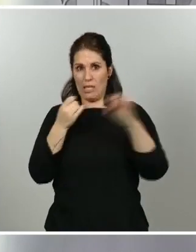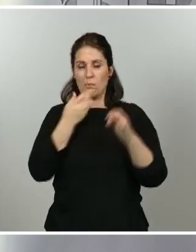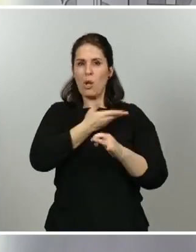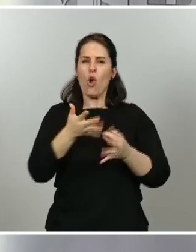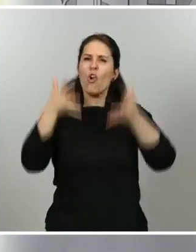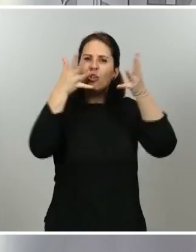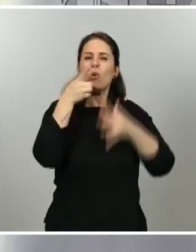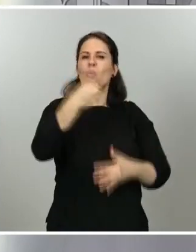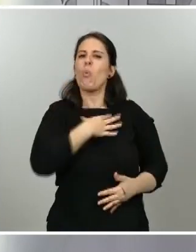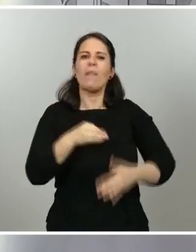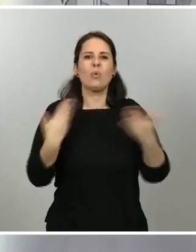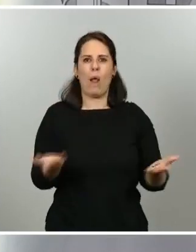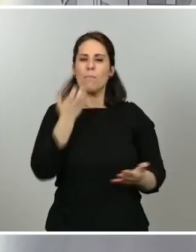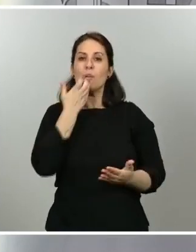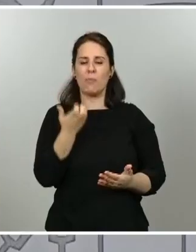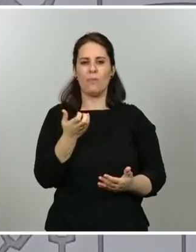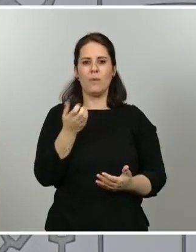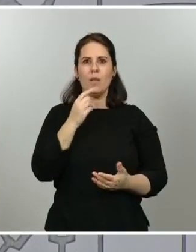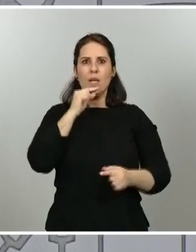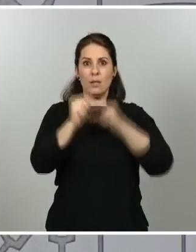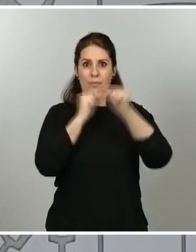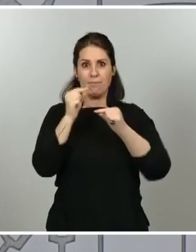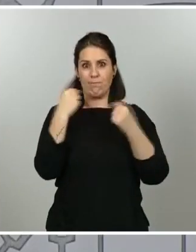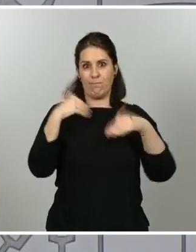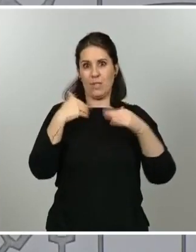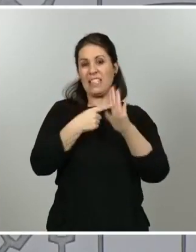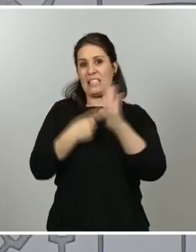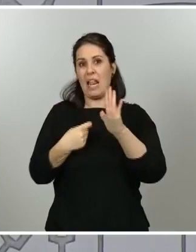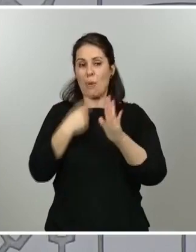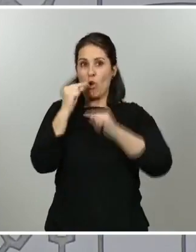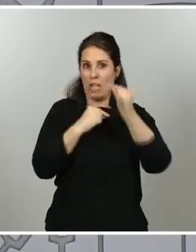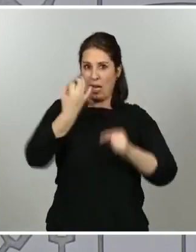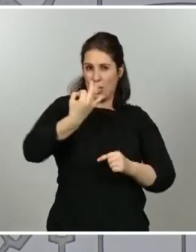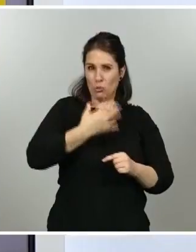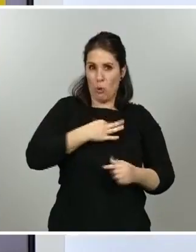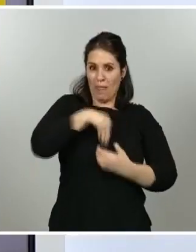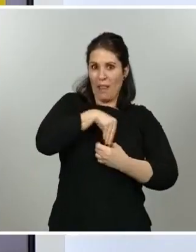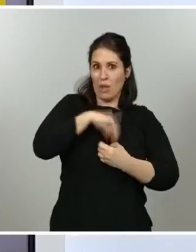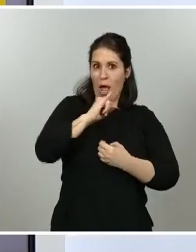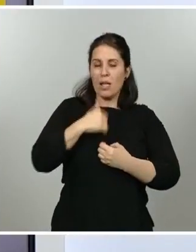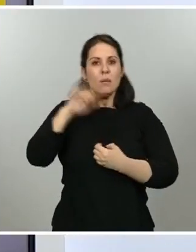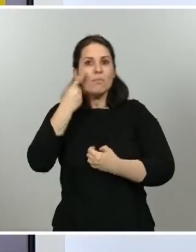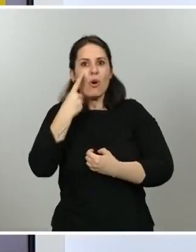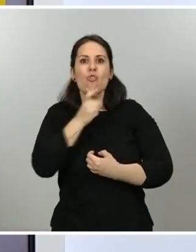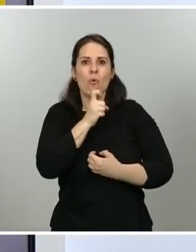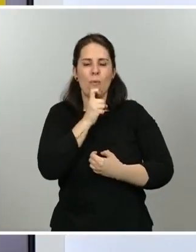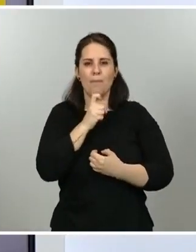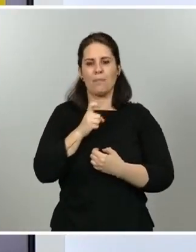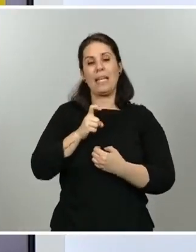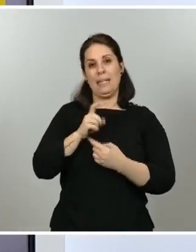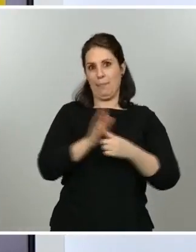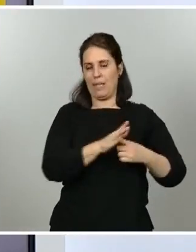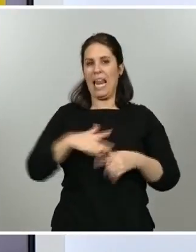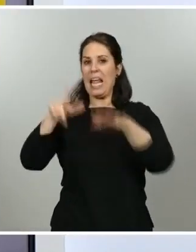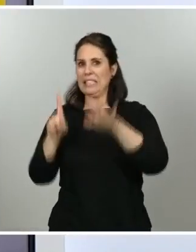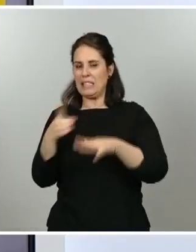van a rastrear los contagios potenciales en la desescalada? Añade. Y sobre las salidas, La Sexta añade, ¿el paseo y las prácticas